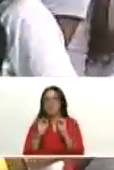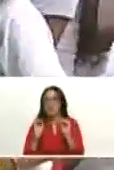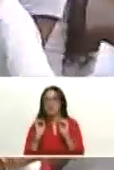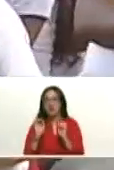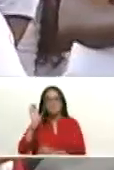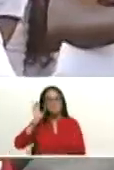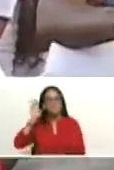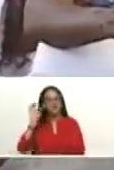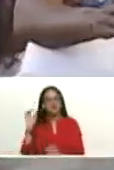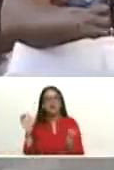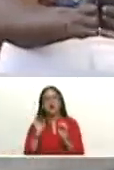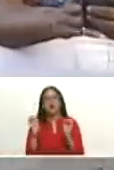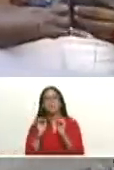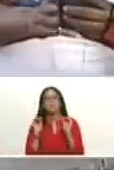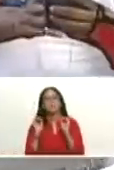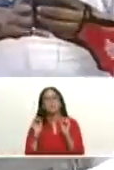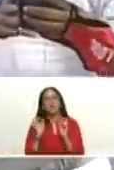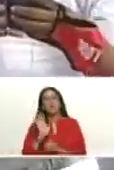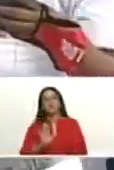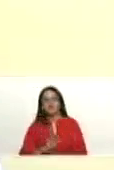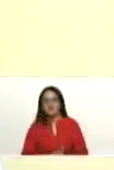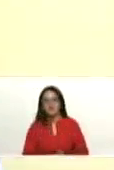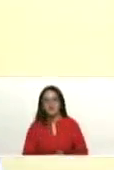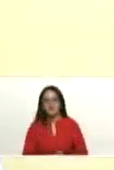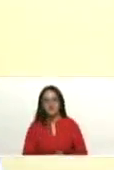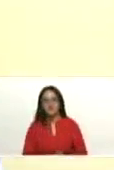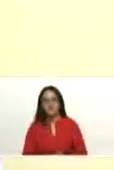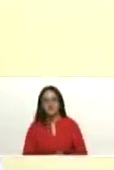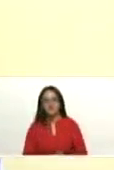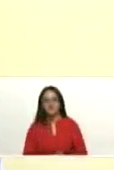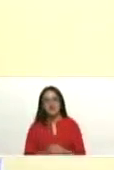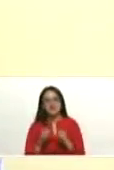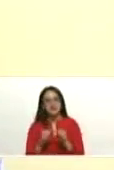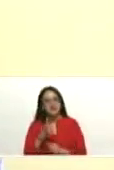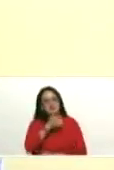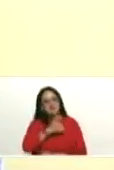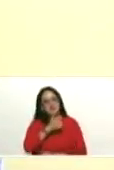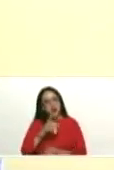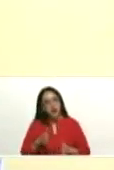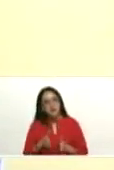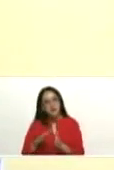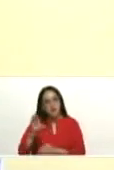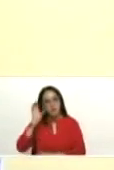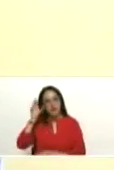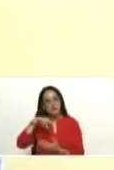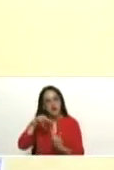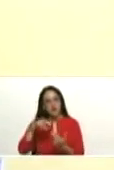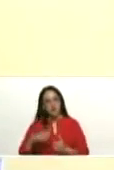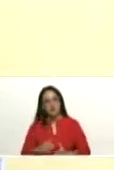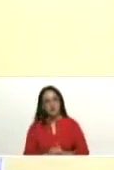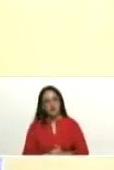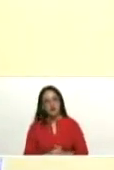Patria o nada. Es la consigna. Seguir perseverando en el camino de la patria